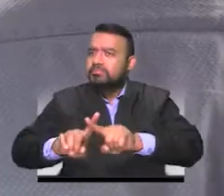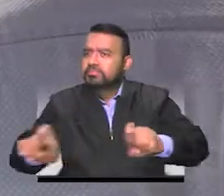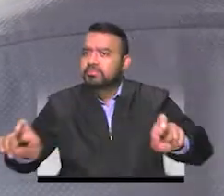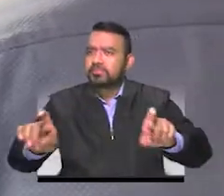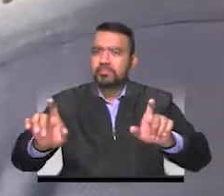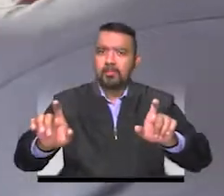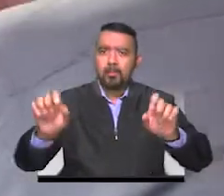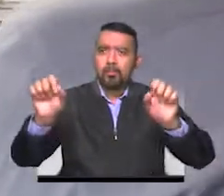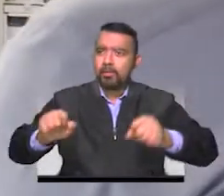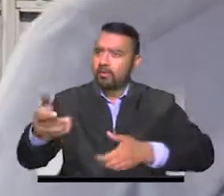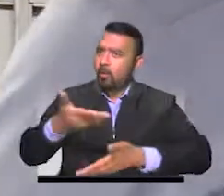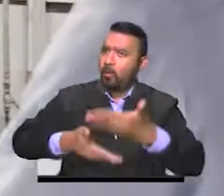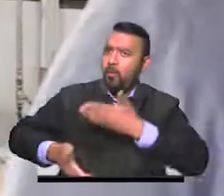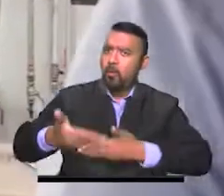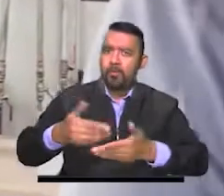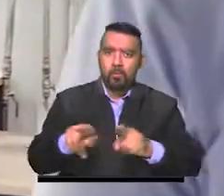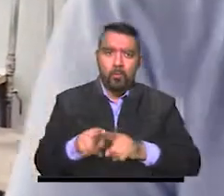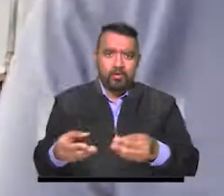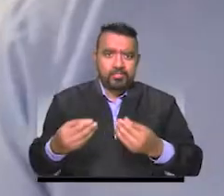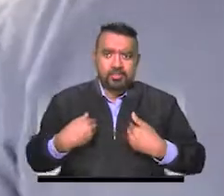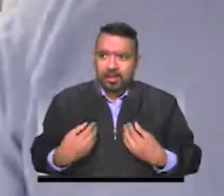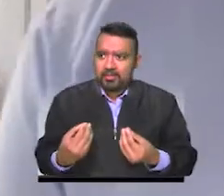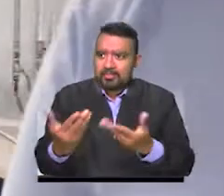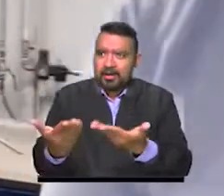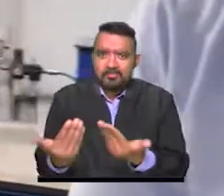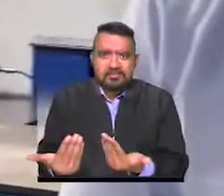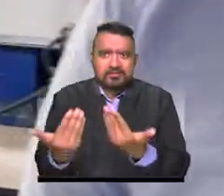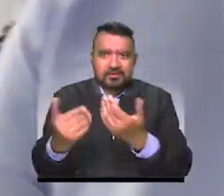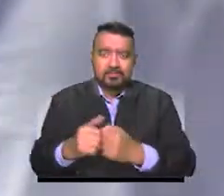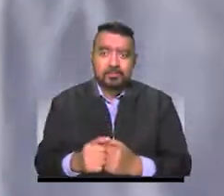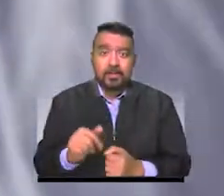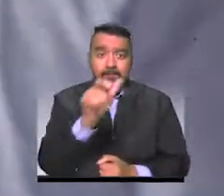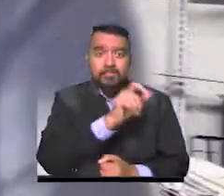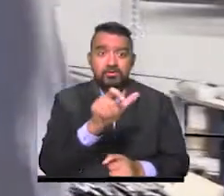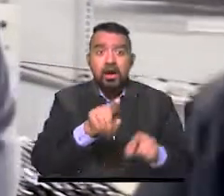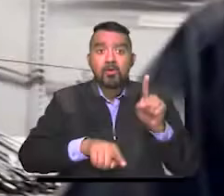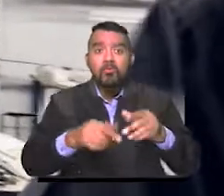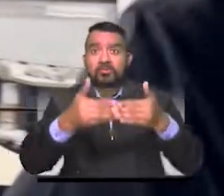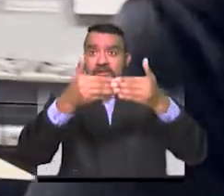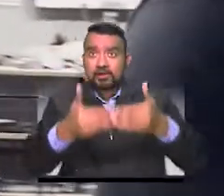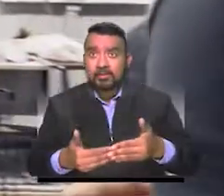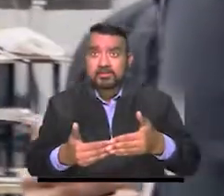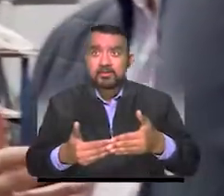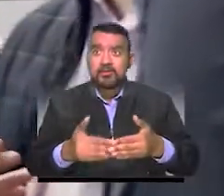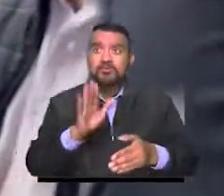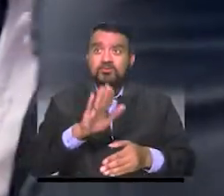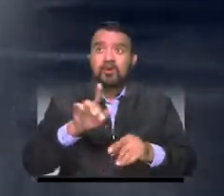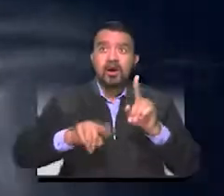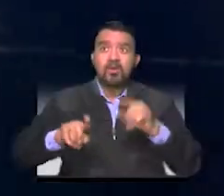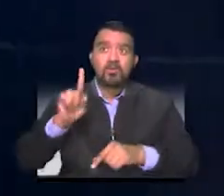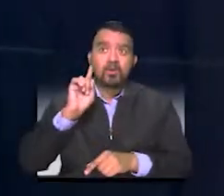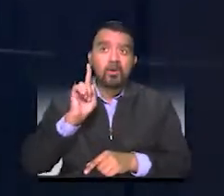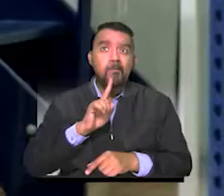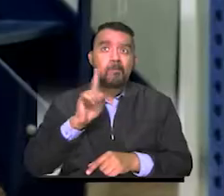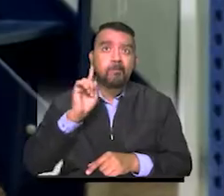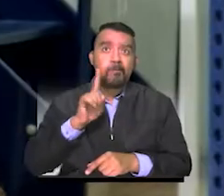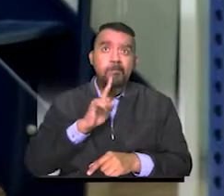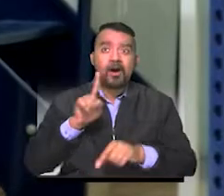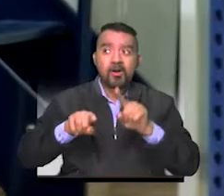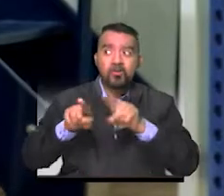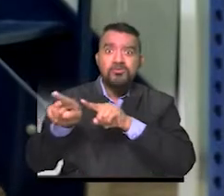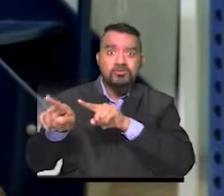ahorita le pudimos mostrar al alcalde, tenemos aquí varias personas de discapacidad auditiva y la verdad estamos muy